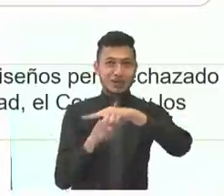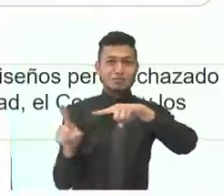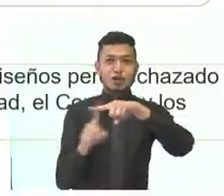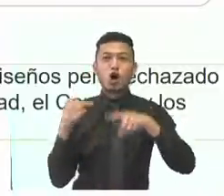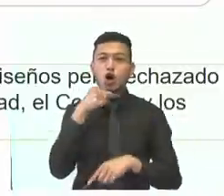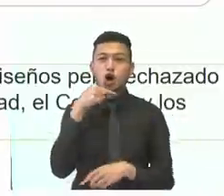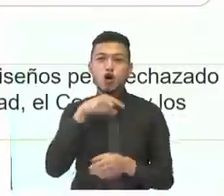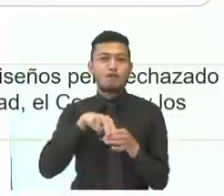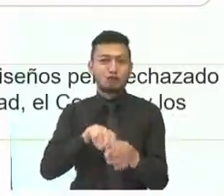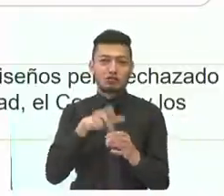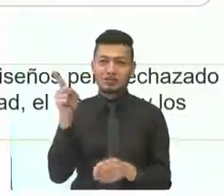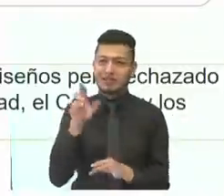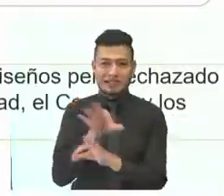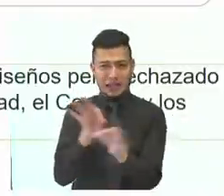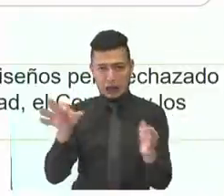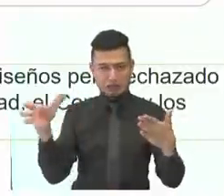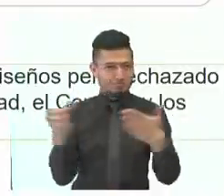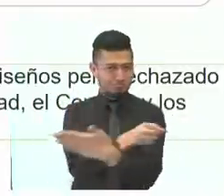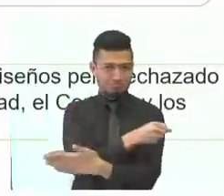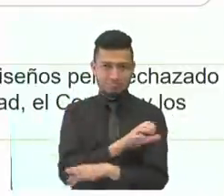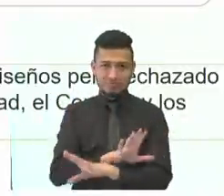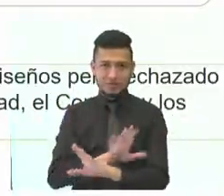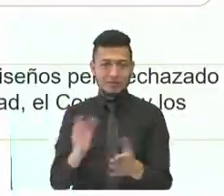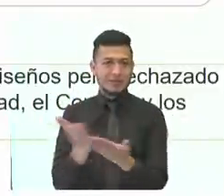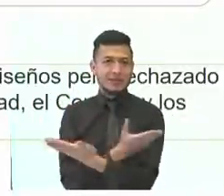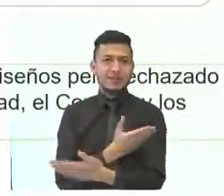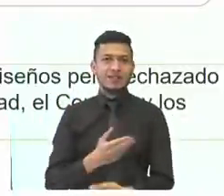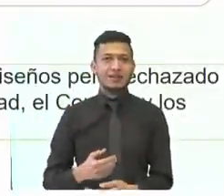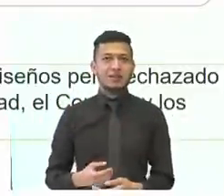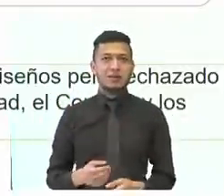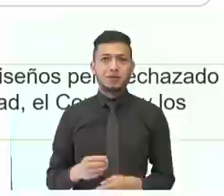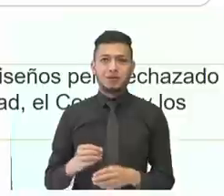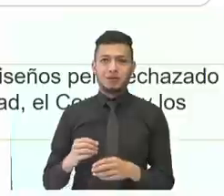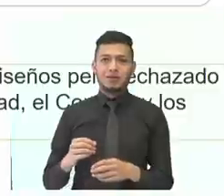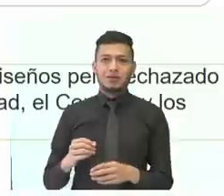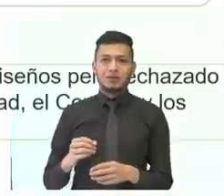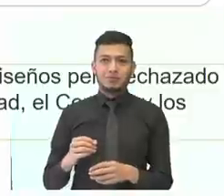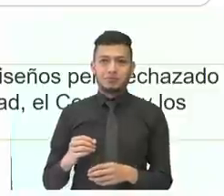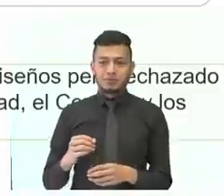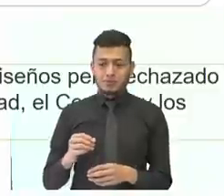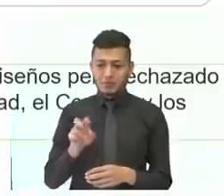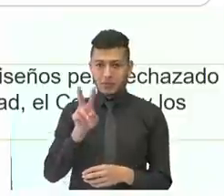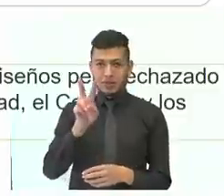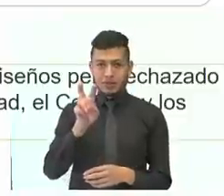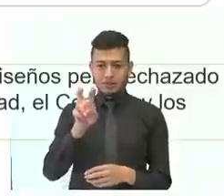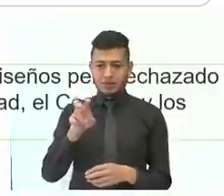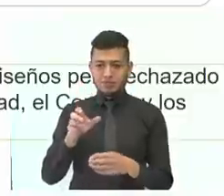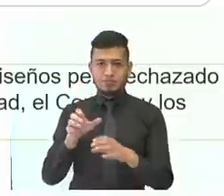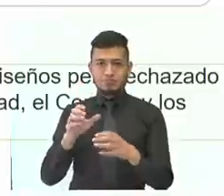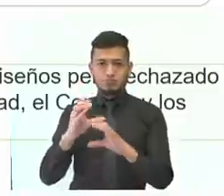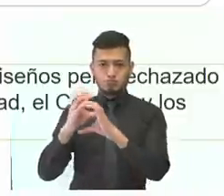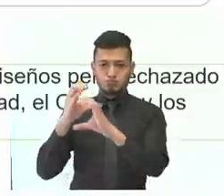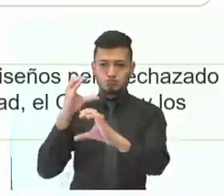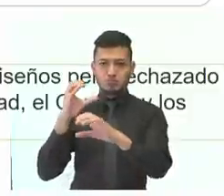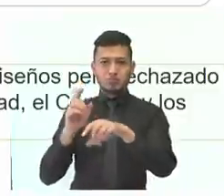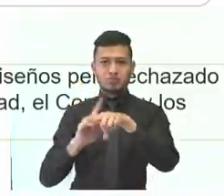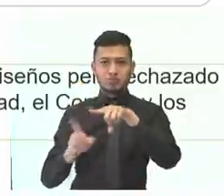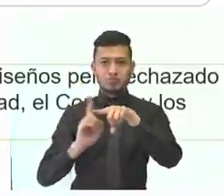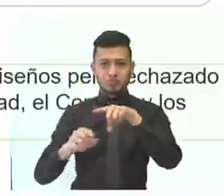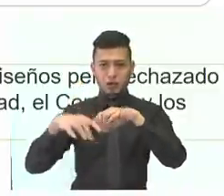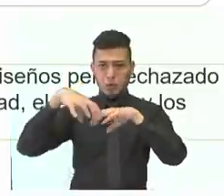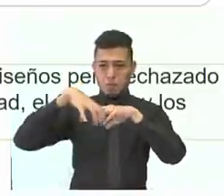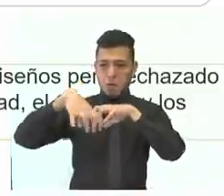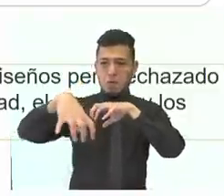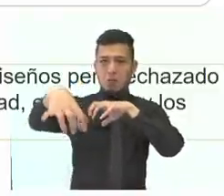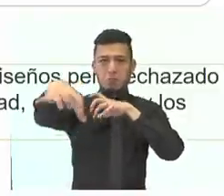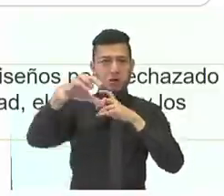estos buses, ¿cierto? Con esta estación que parte la séptima, que es una, era una troncal como